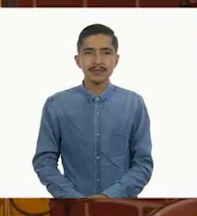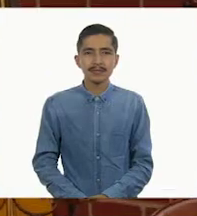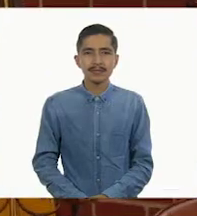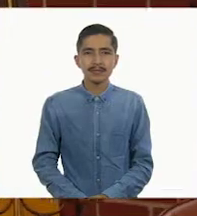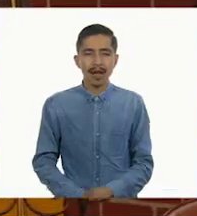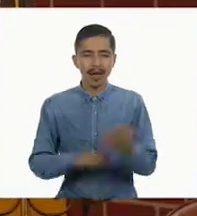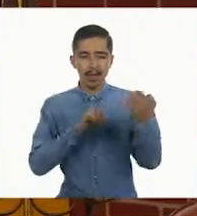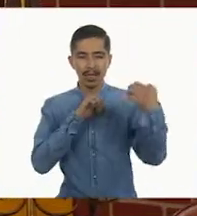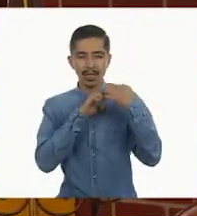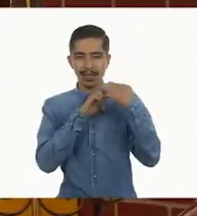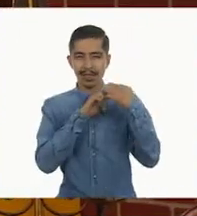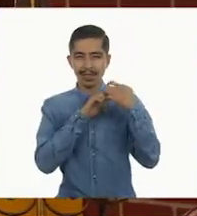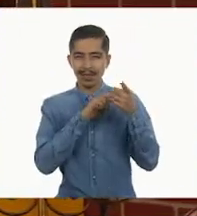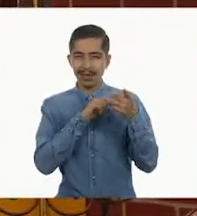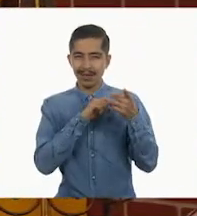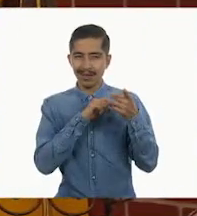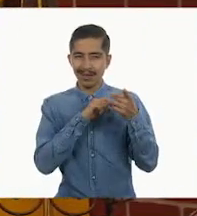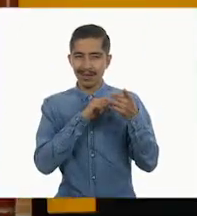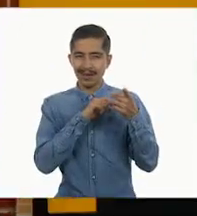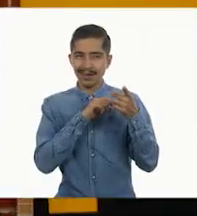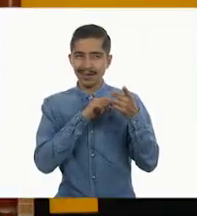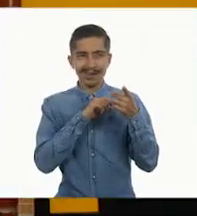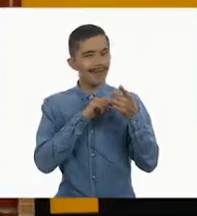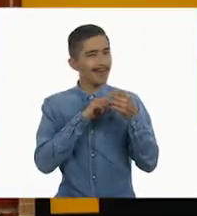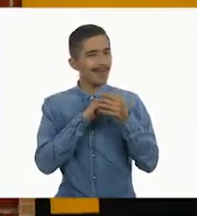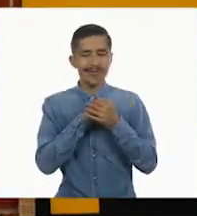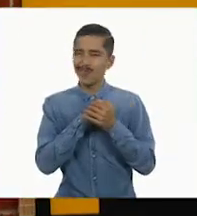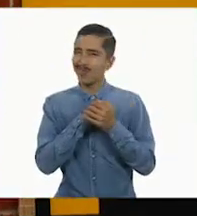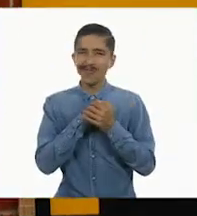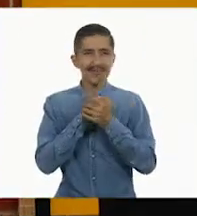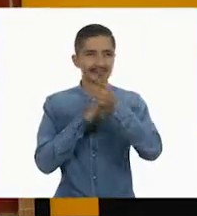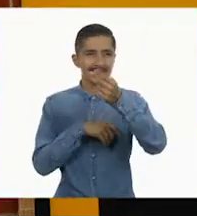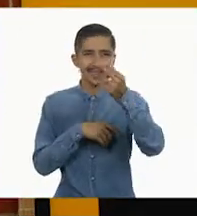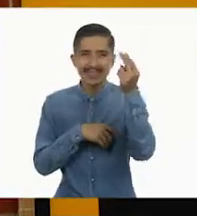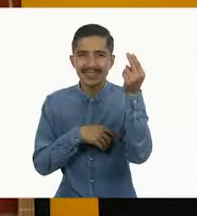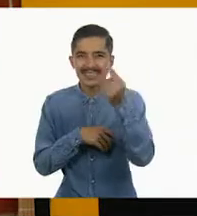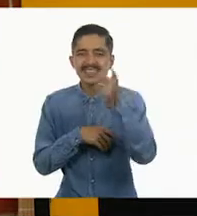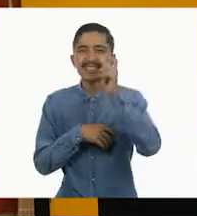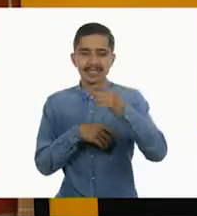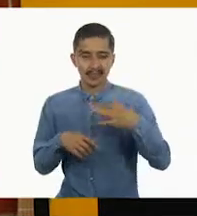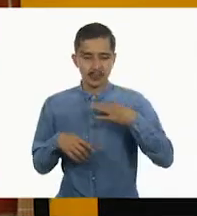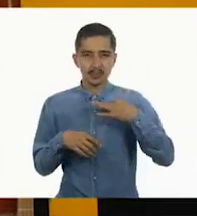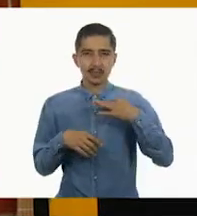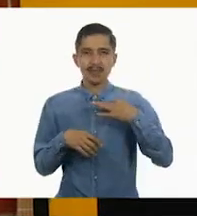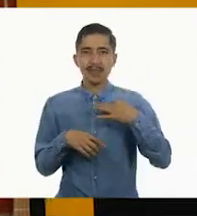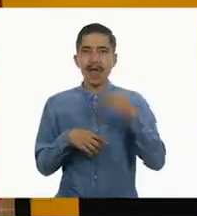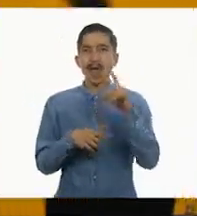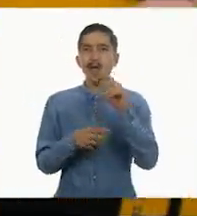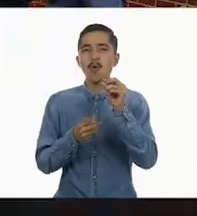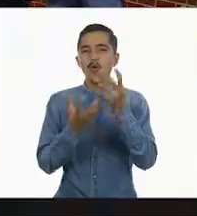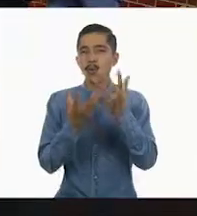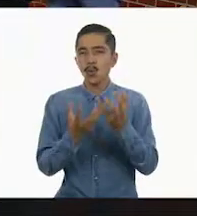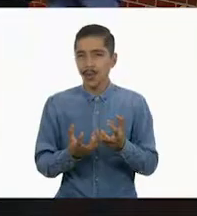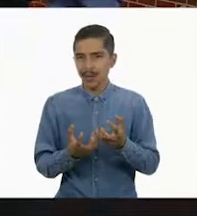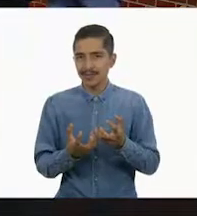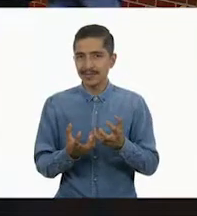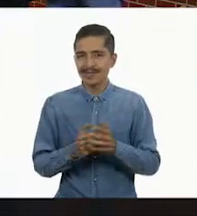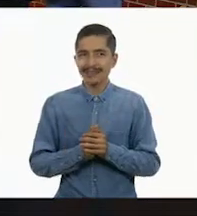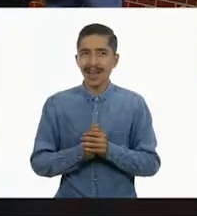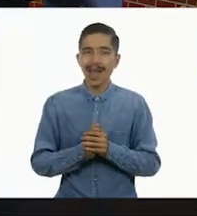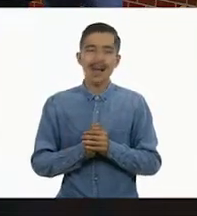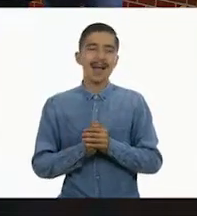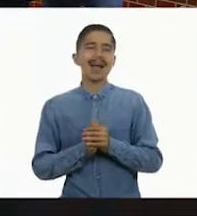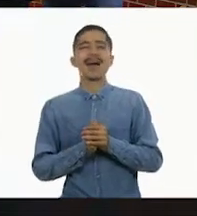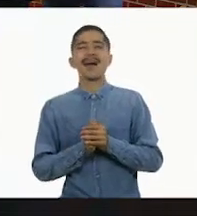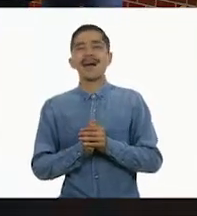Me engañaste. No, lo que sucede es que necesitamos un trapito húmedo. Ah,